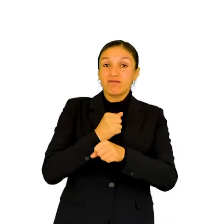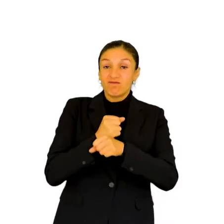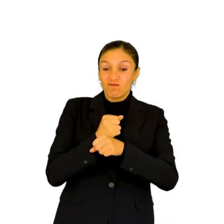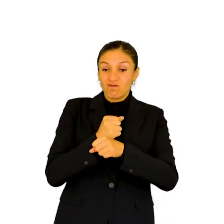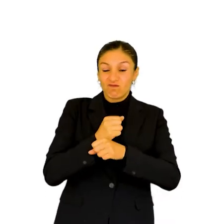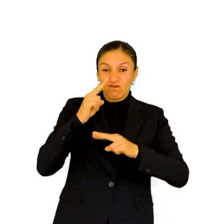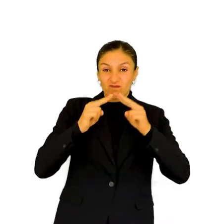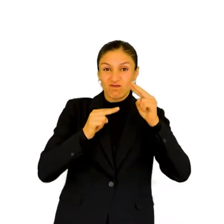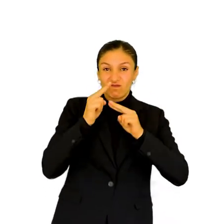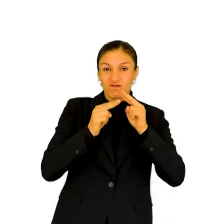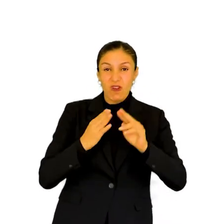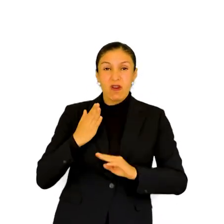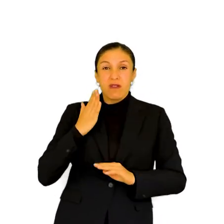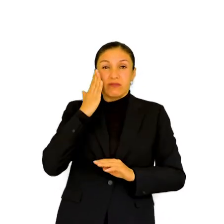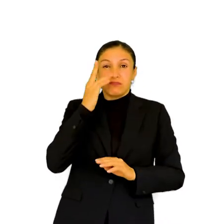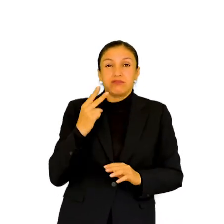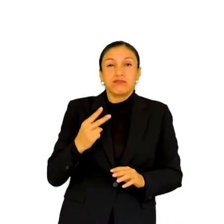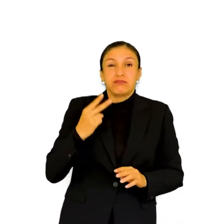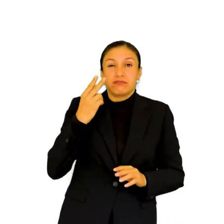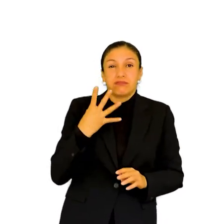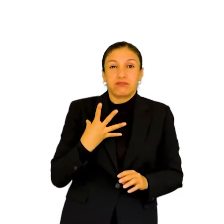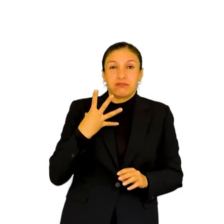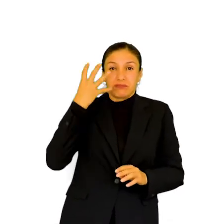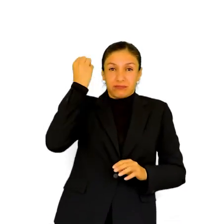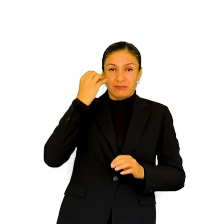Construimos juntos una nueva historia.